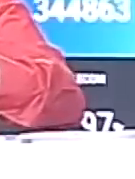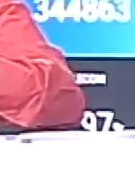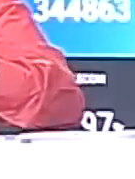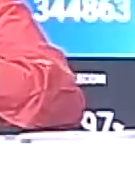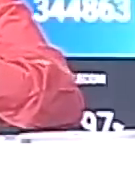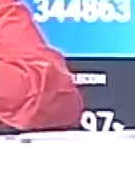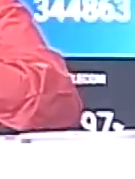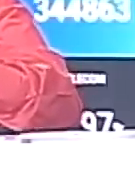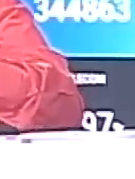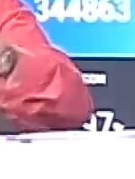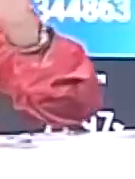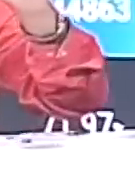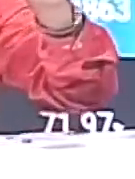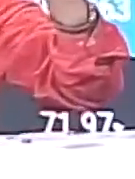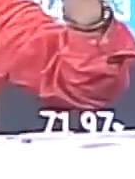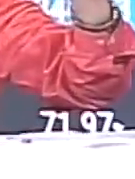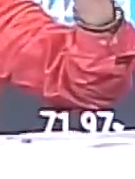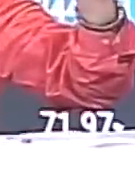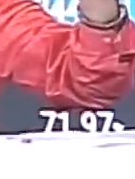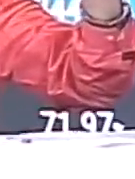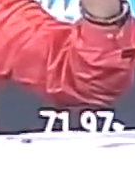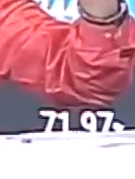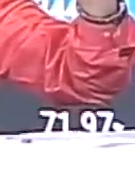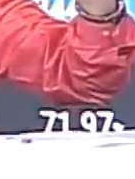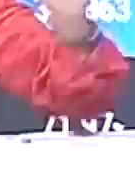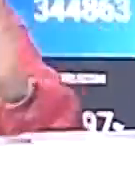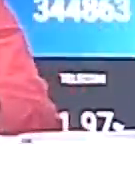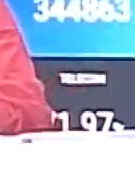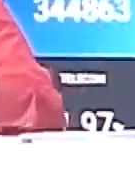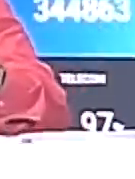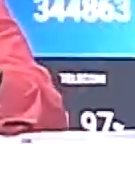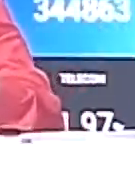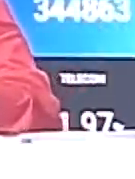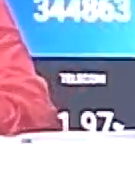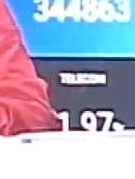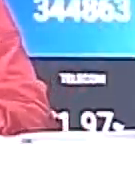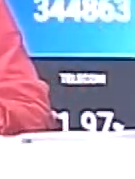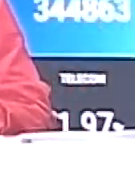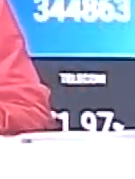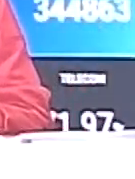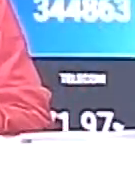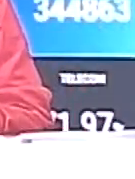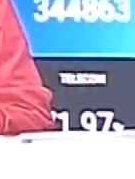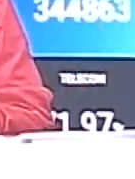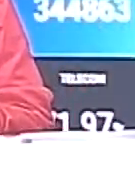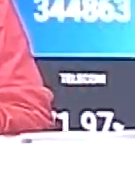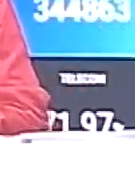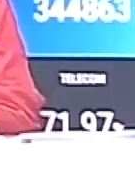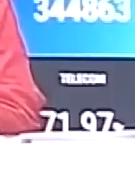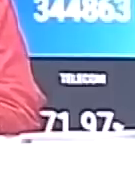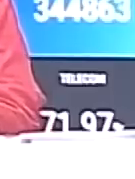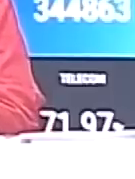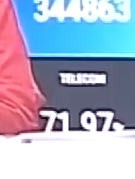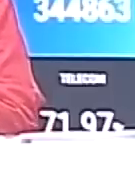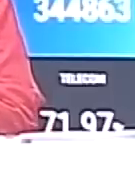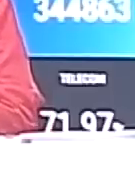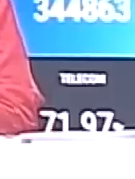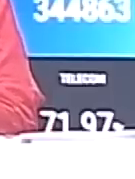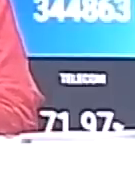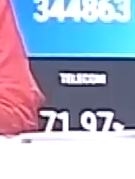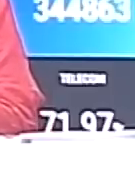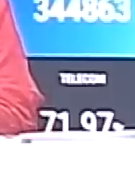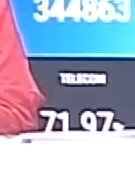han solicitado, cosa que es totalmente ilegal a la luz del derecho internacional, le han